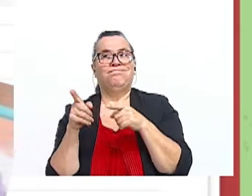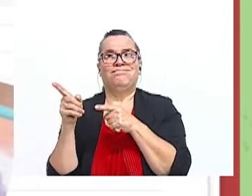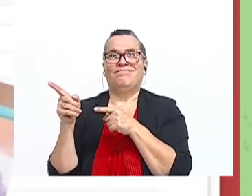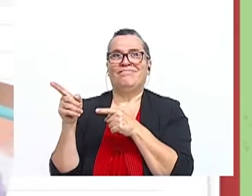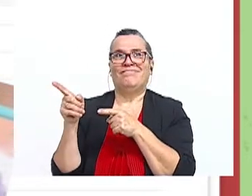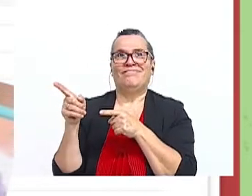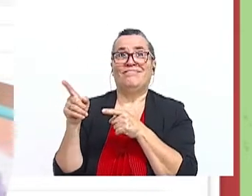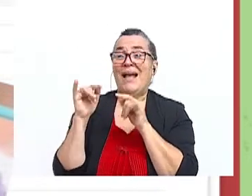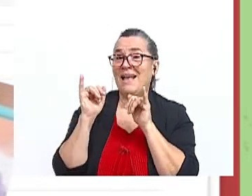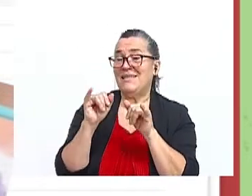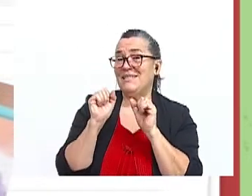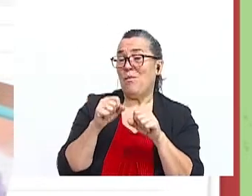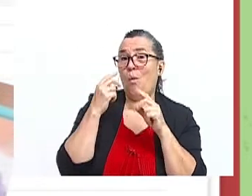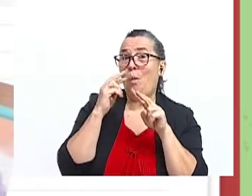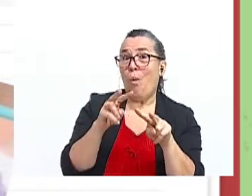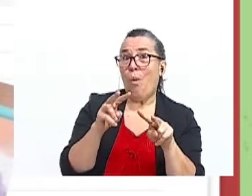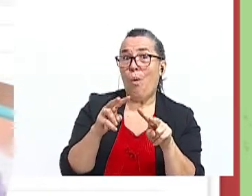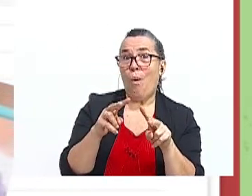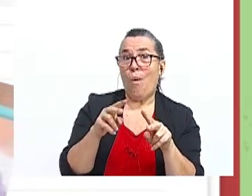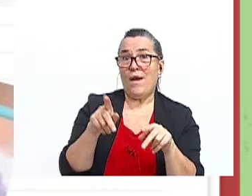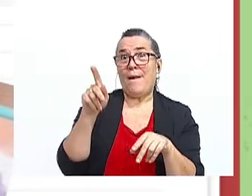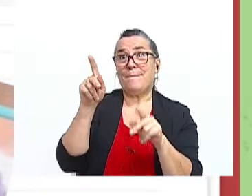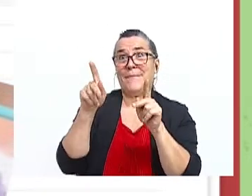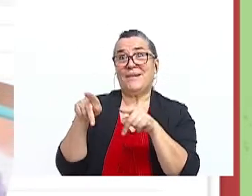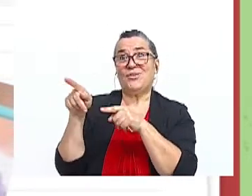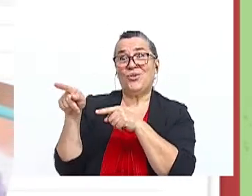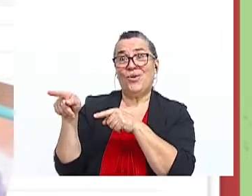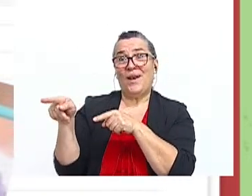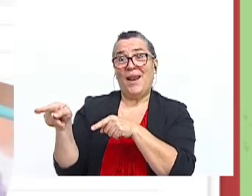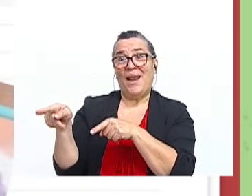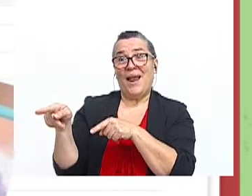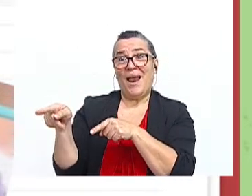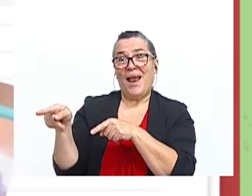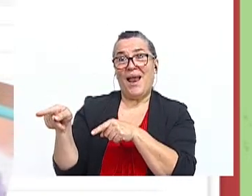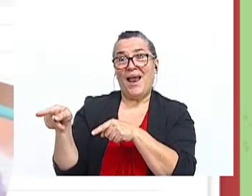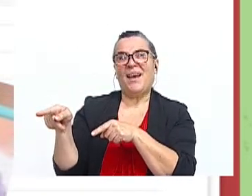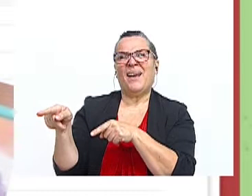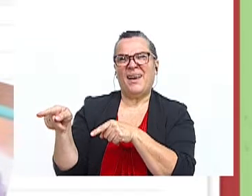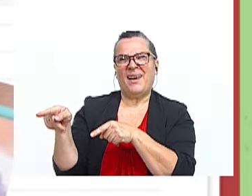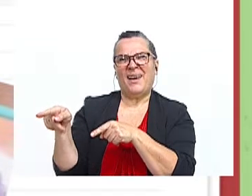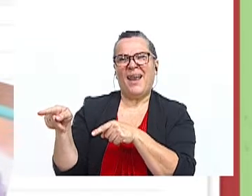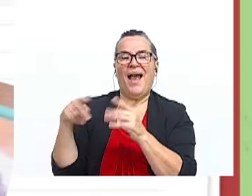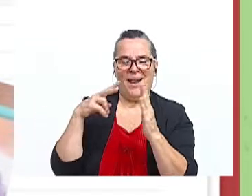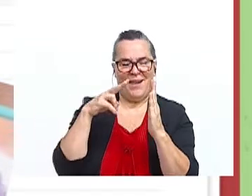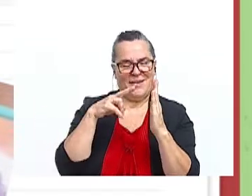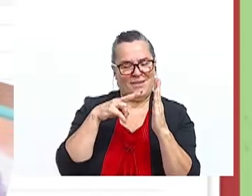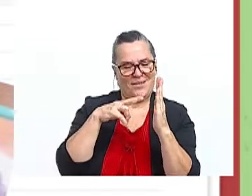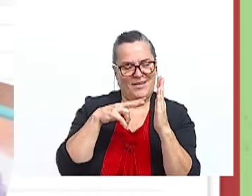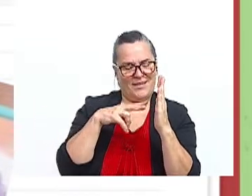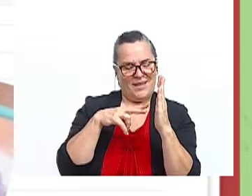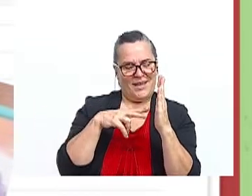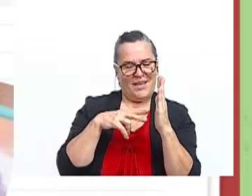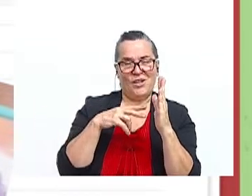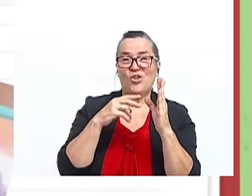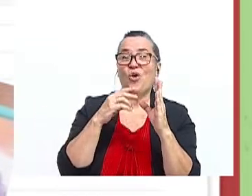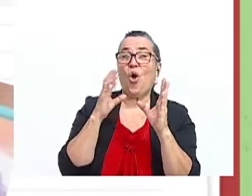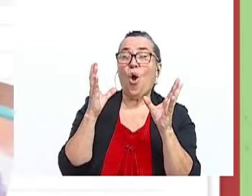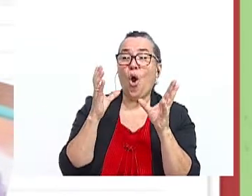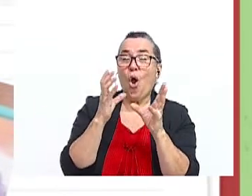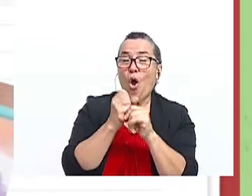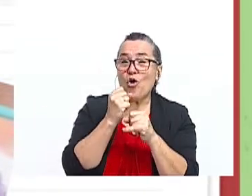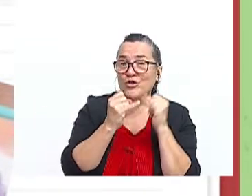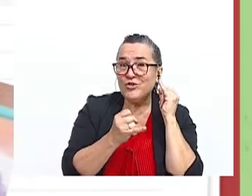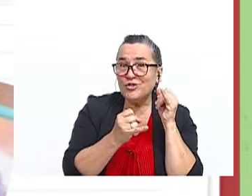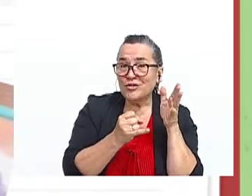Ahí se puede ver una persona que está leyendo esa conclusión porque no